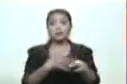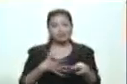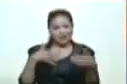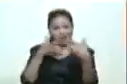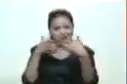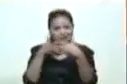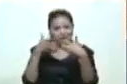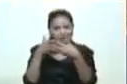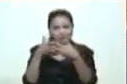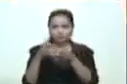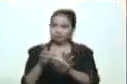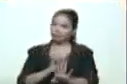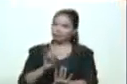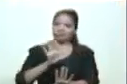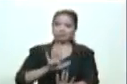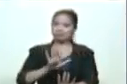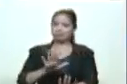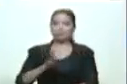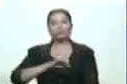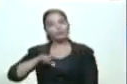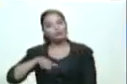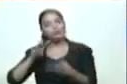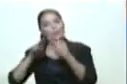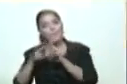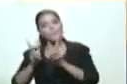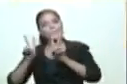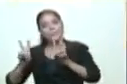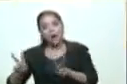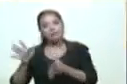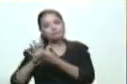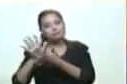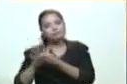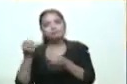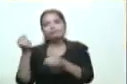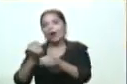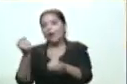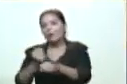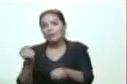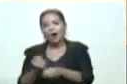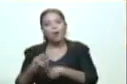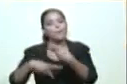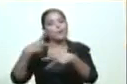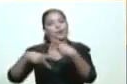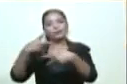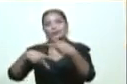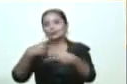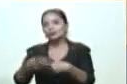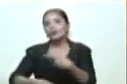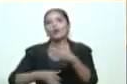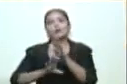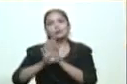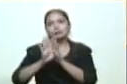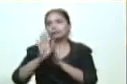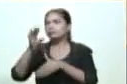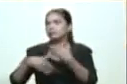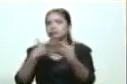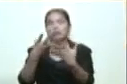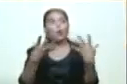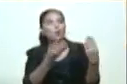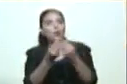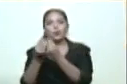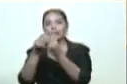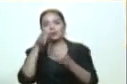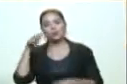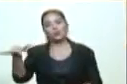guerra que no, que nosotros queremos la paz, y queremos la paz sobre la base del trabajo, de la producción, del progreso conjunto de